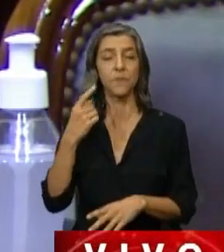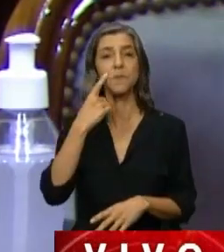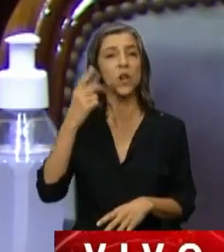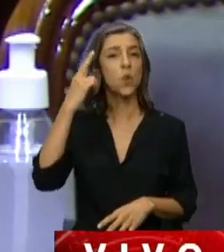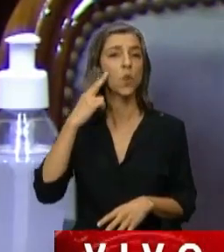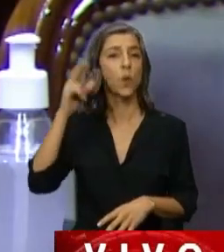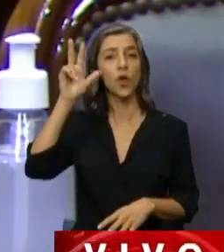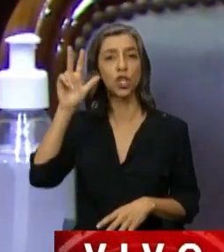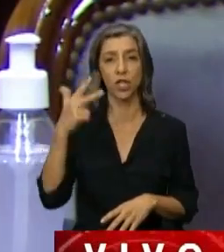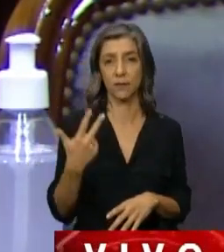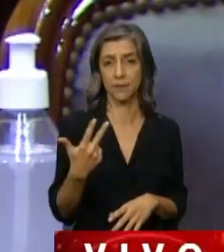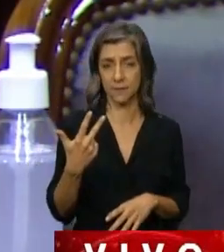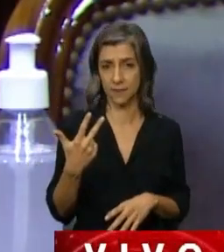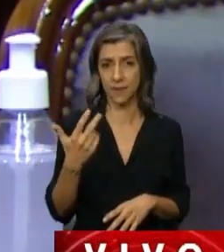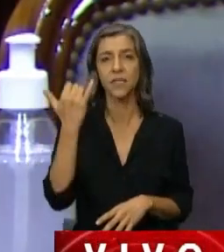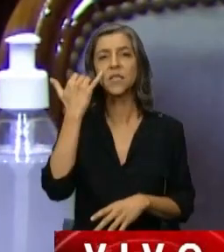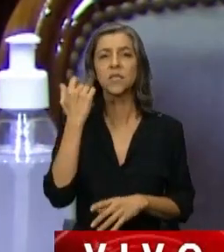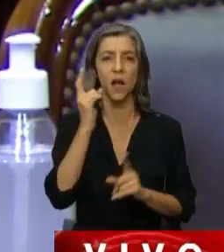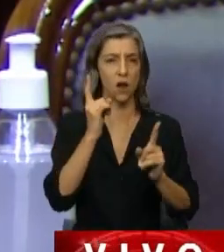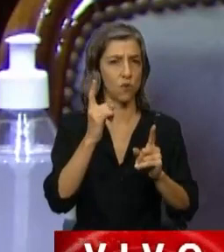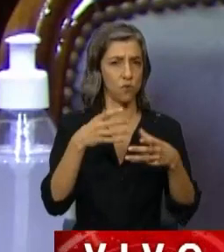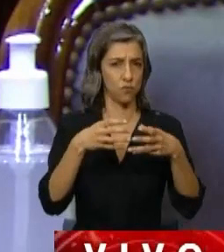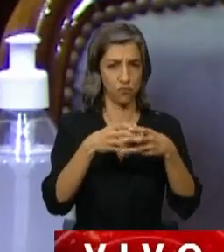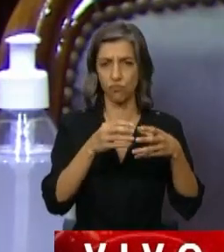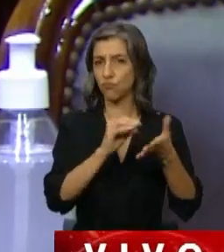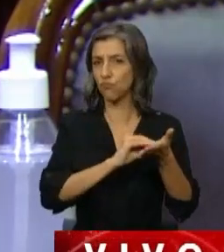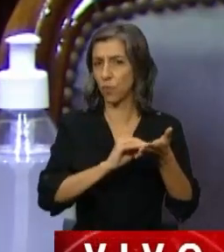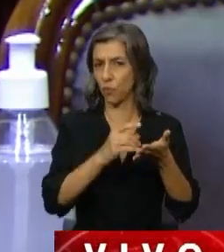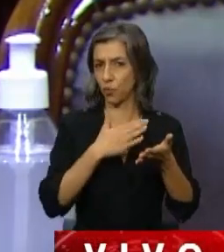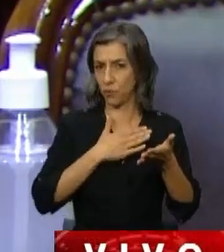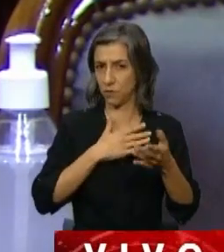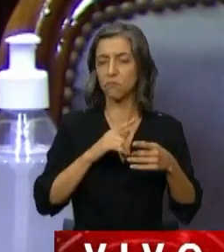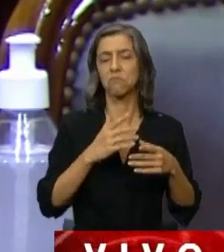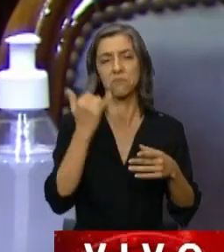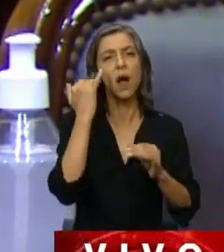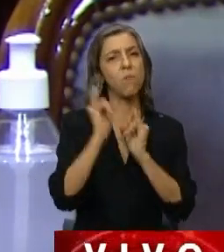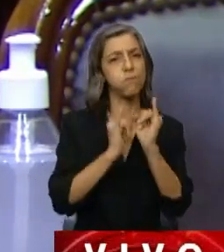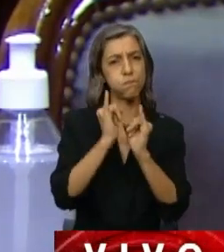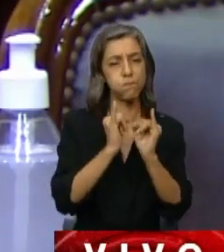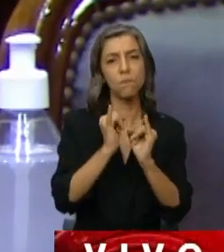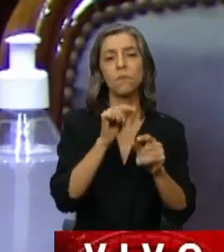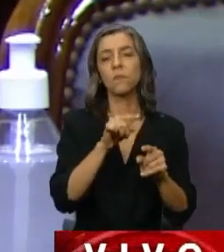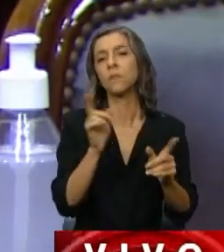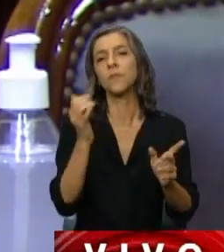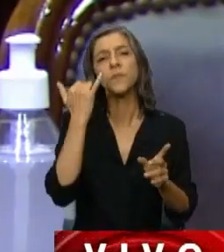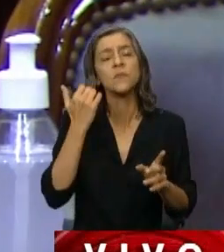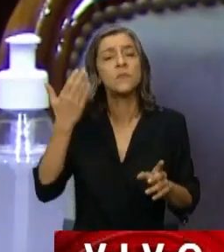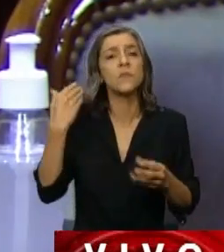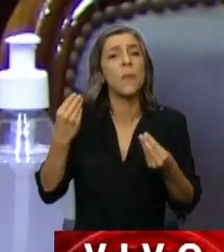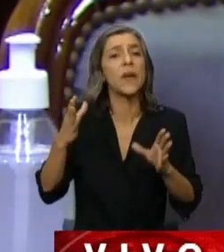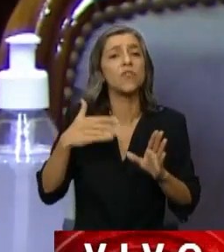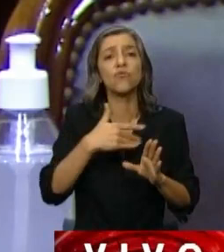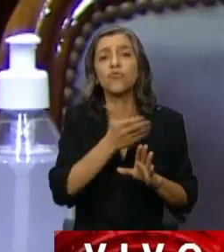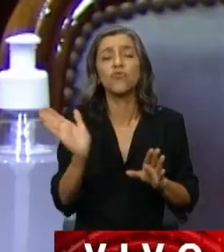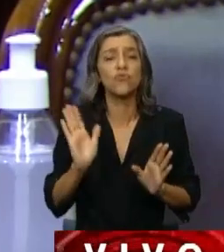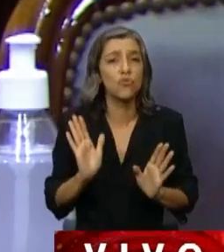dicho hoy a otro miembro de mi bloque a la actualidad no existido ninguna duda fundada a nivel